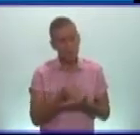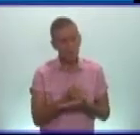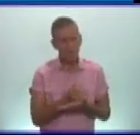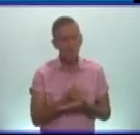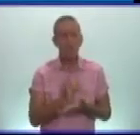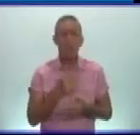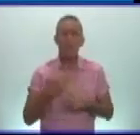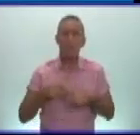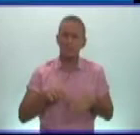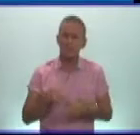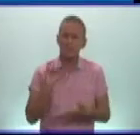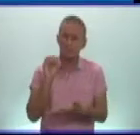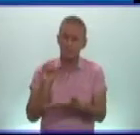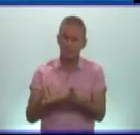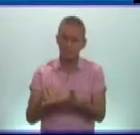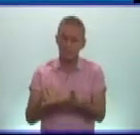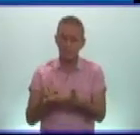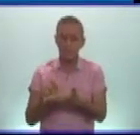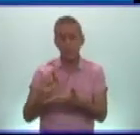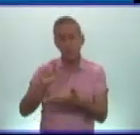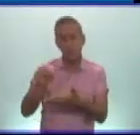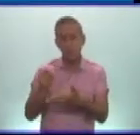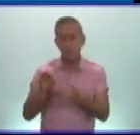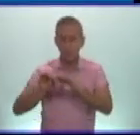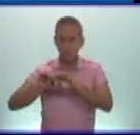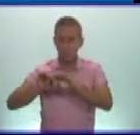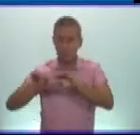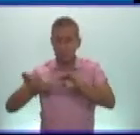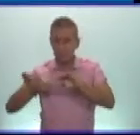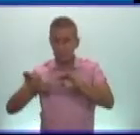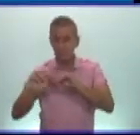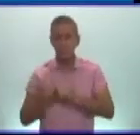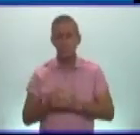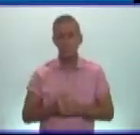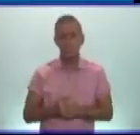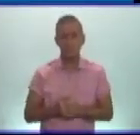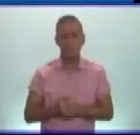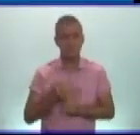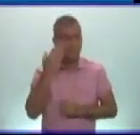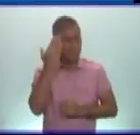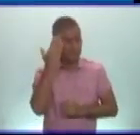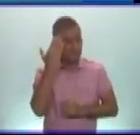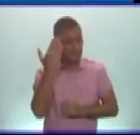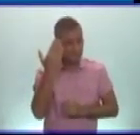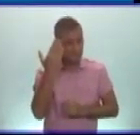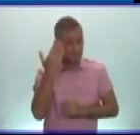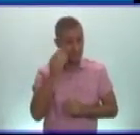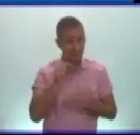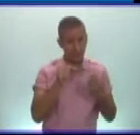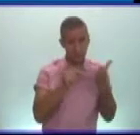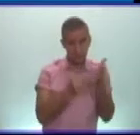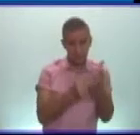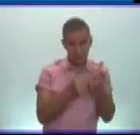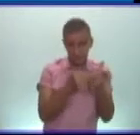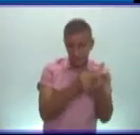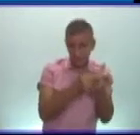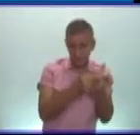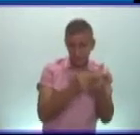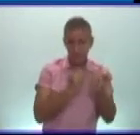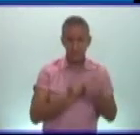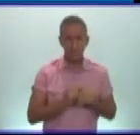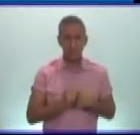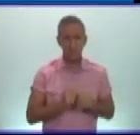poner una coma para separarlo de la fecha. El saludo, seguido de dos puntos,